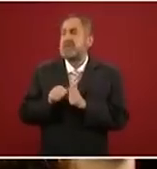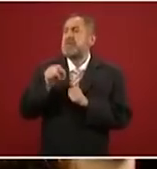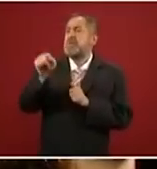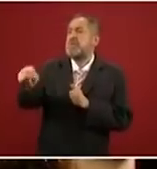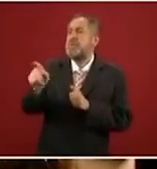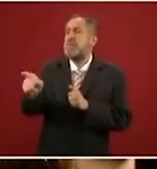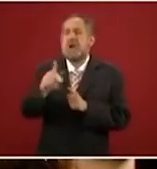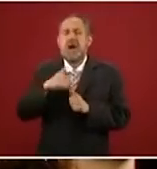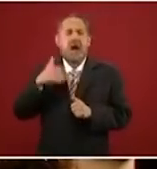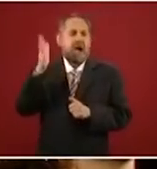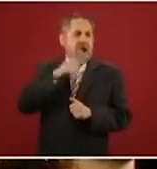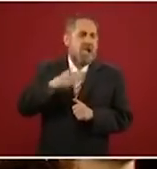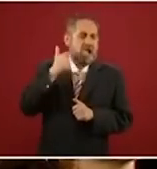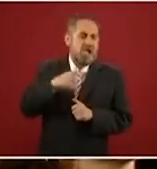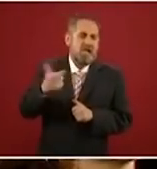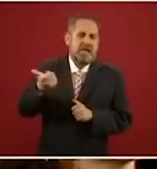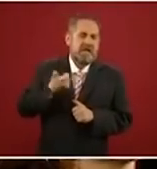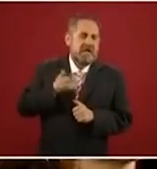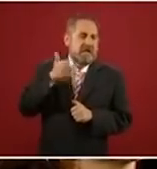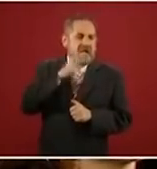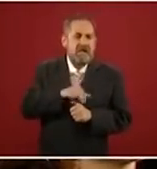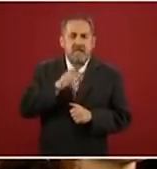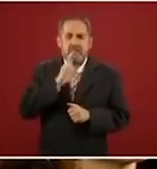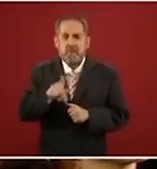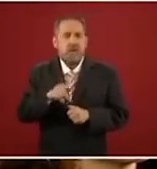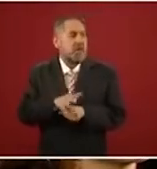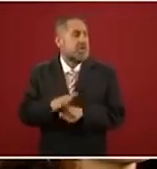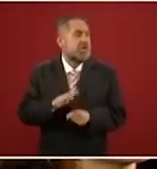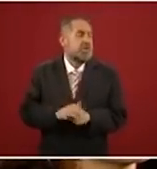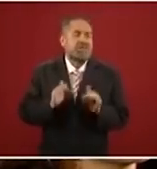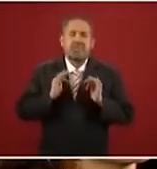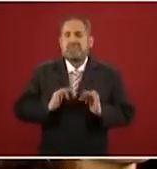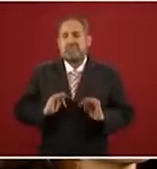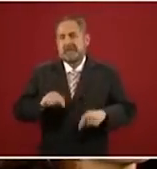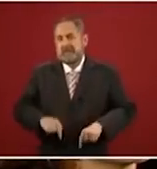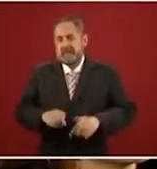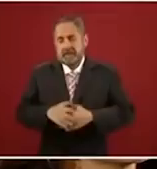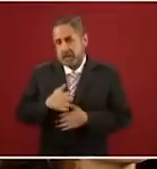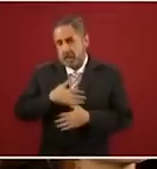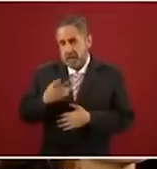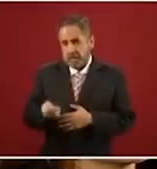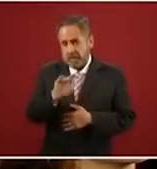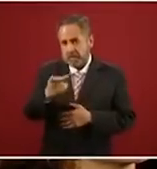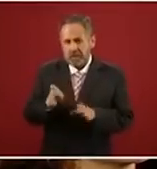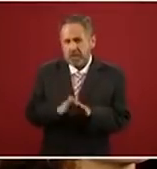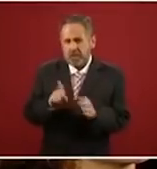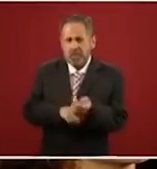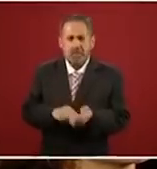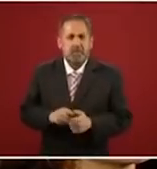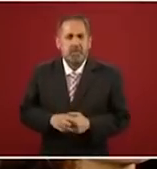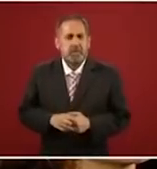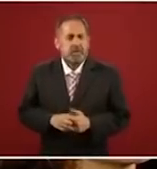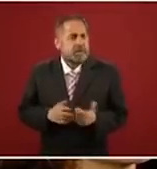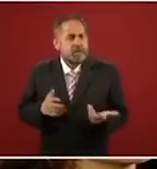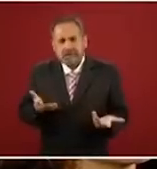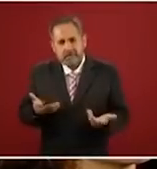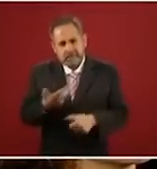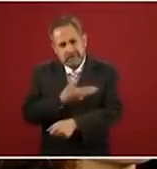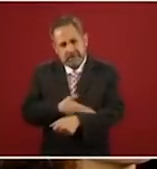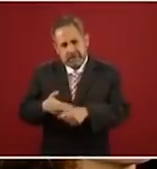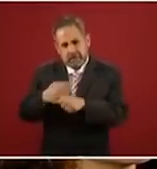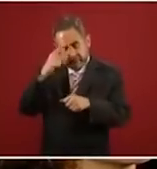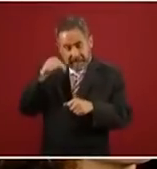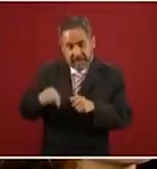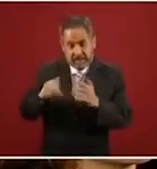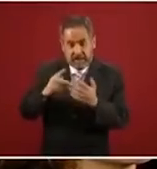no sólo por la situación económica también por otras comodidades me pregunta entonces es qué acciones tomará para que